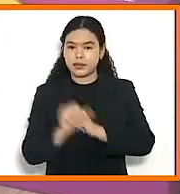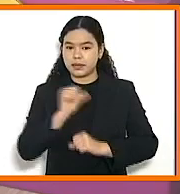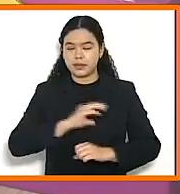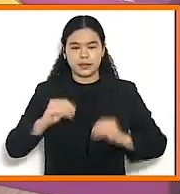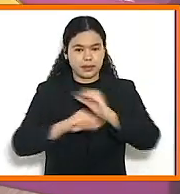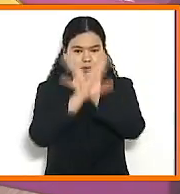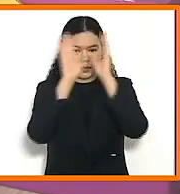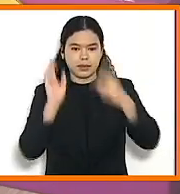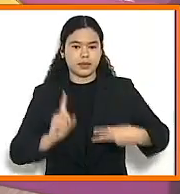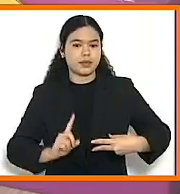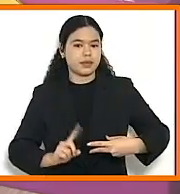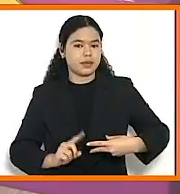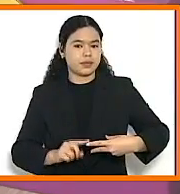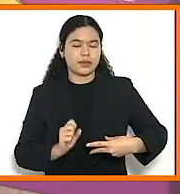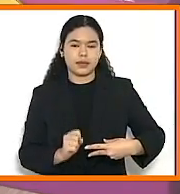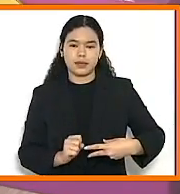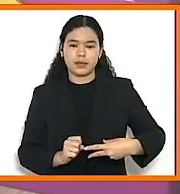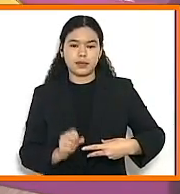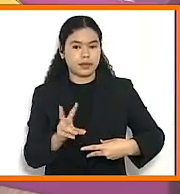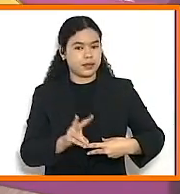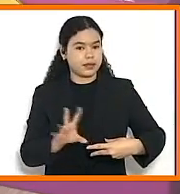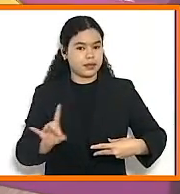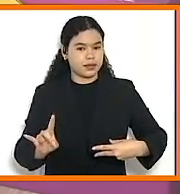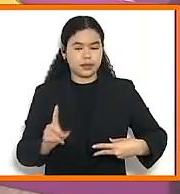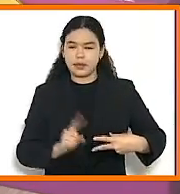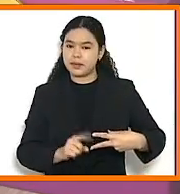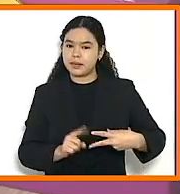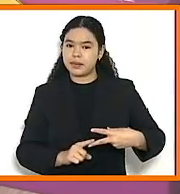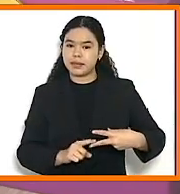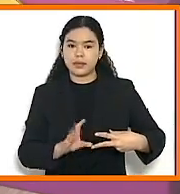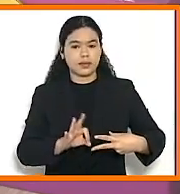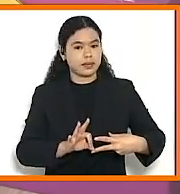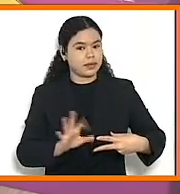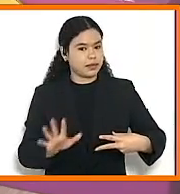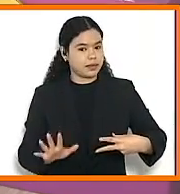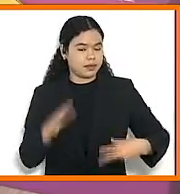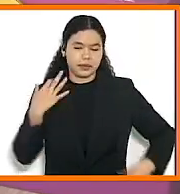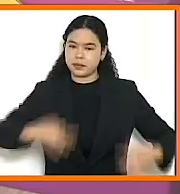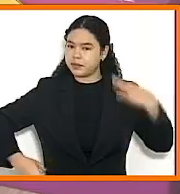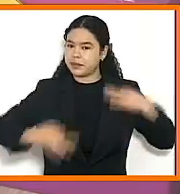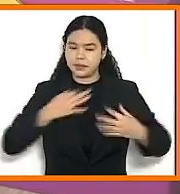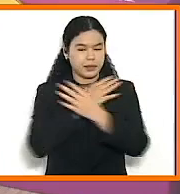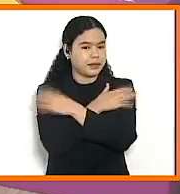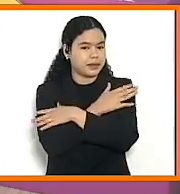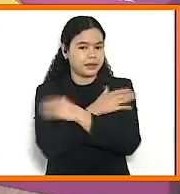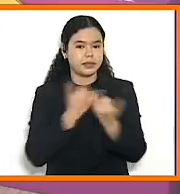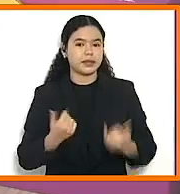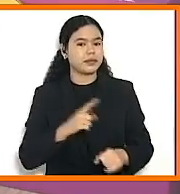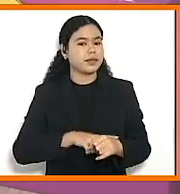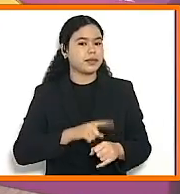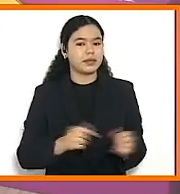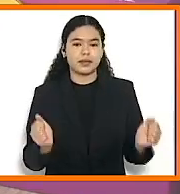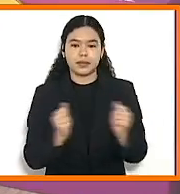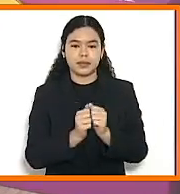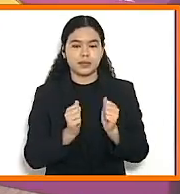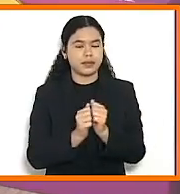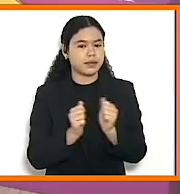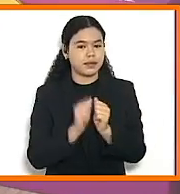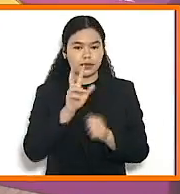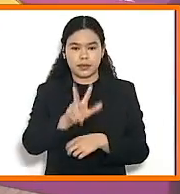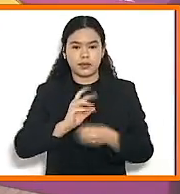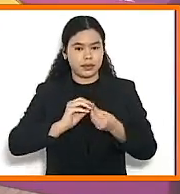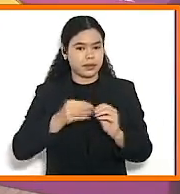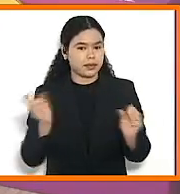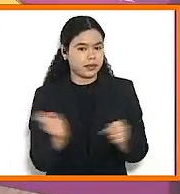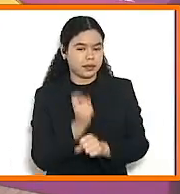esta hermosa mañana. Posición 1, 28, posición 2, 95. Muchas felicidades. Ahora acompáñame a conocer tus tres números